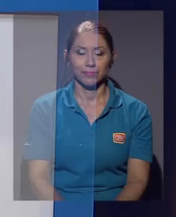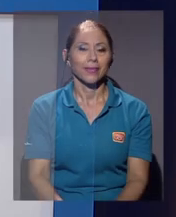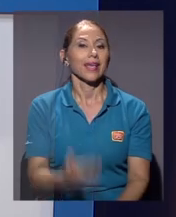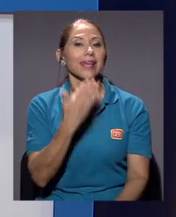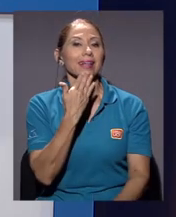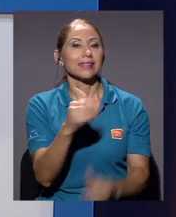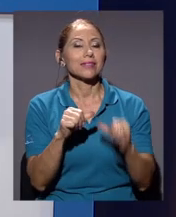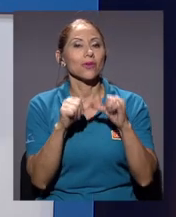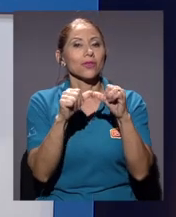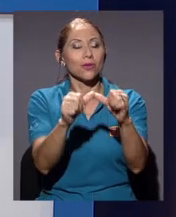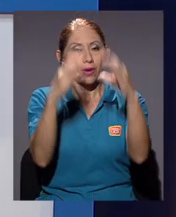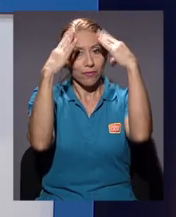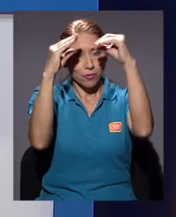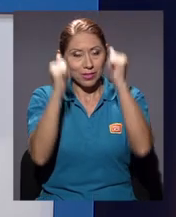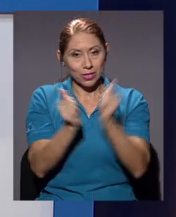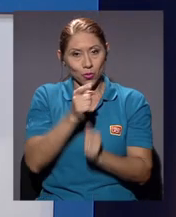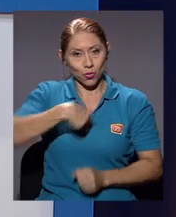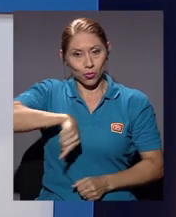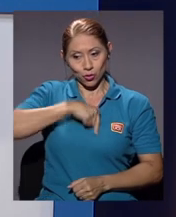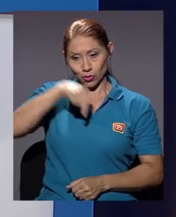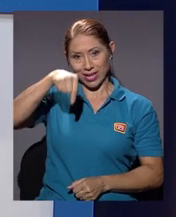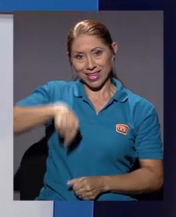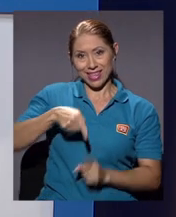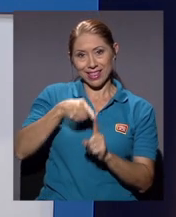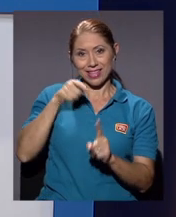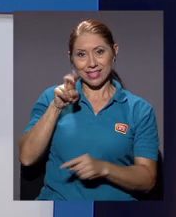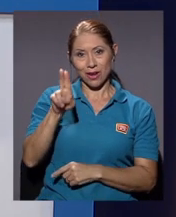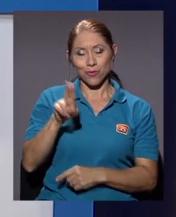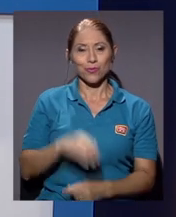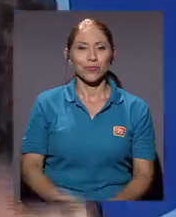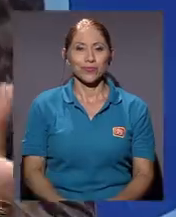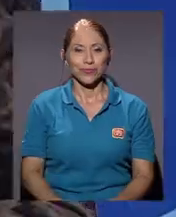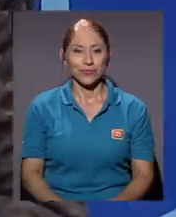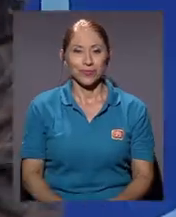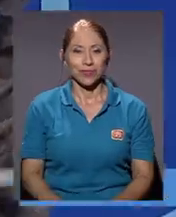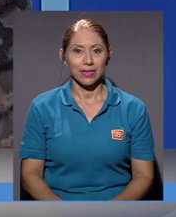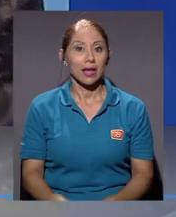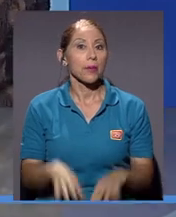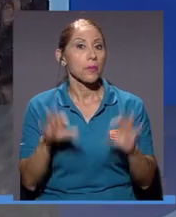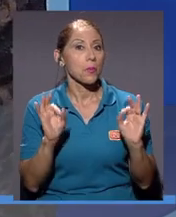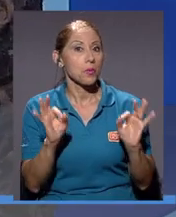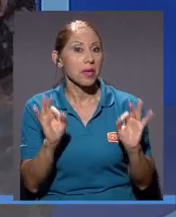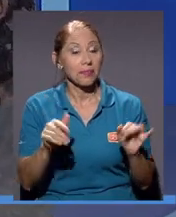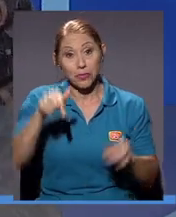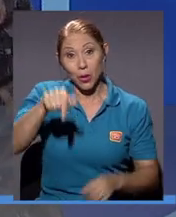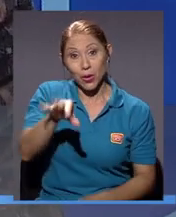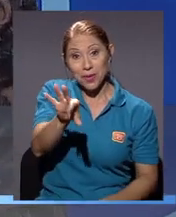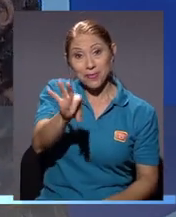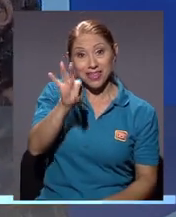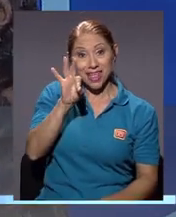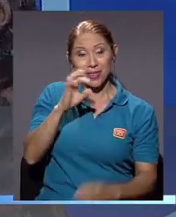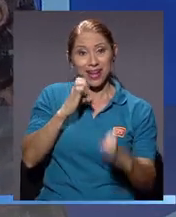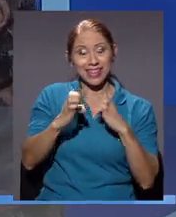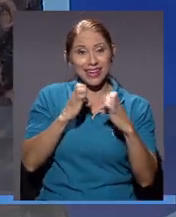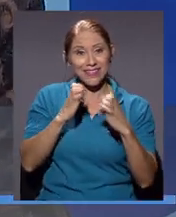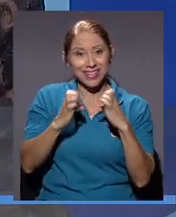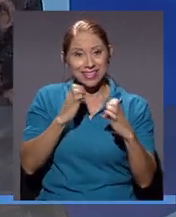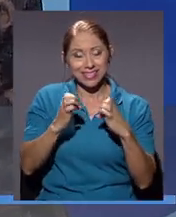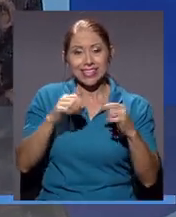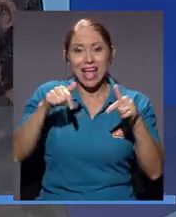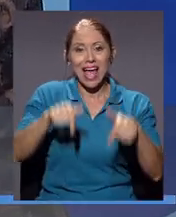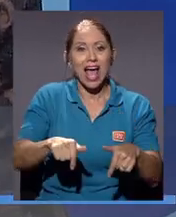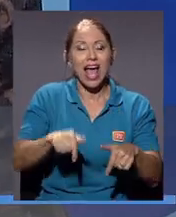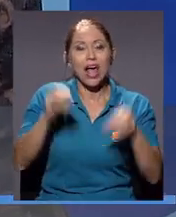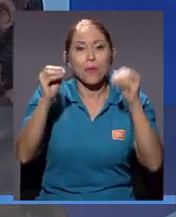gracias por continuar informándose con nosotros aquí en desde la uv muy bien hoy he invitado a la entrevista de fondo de